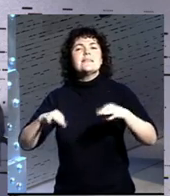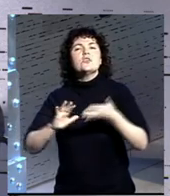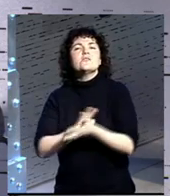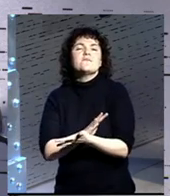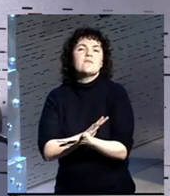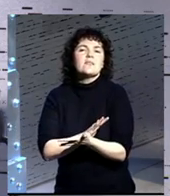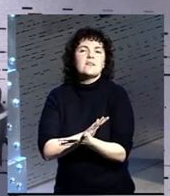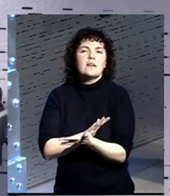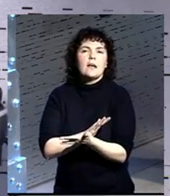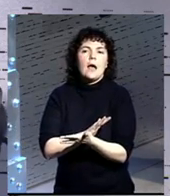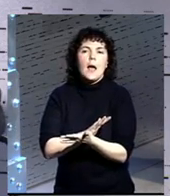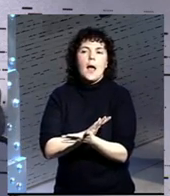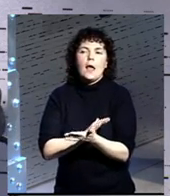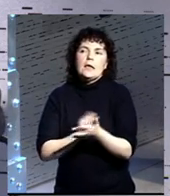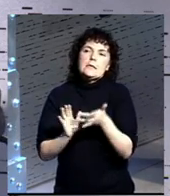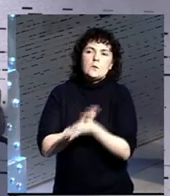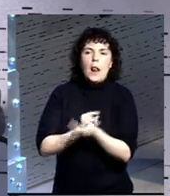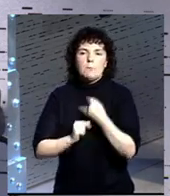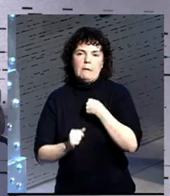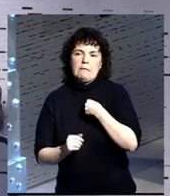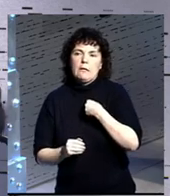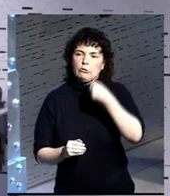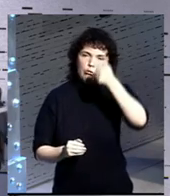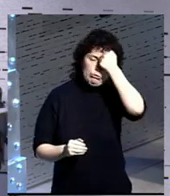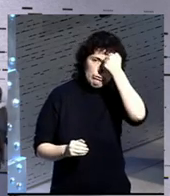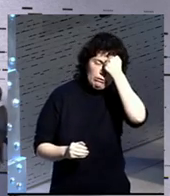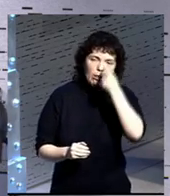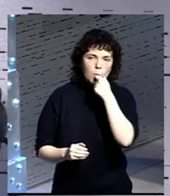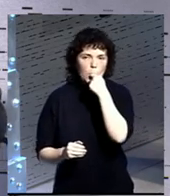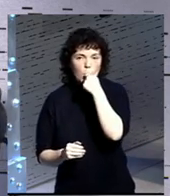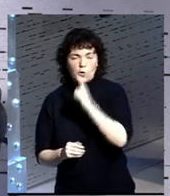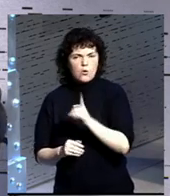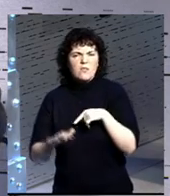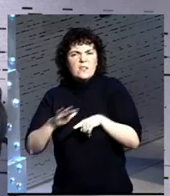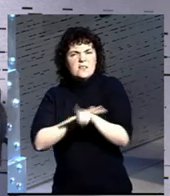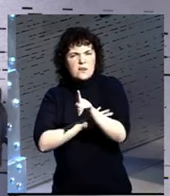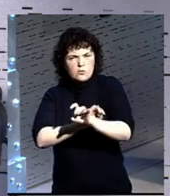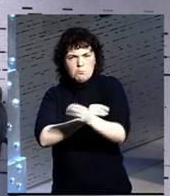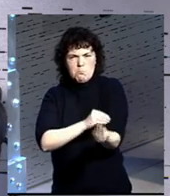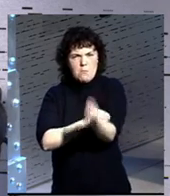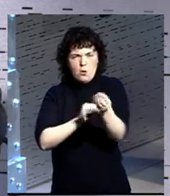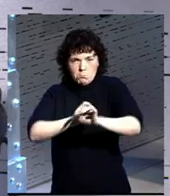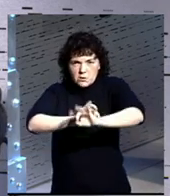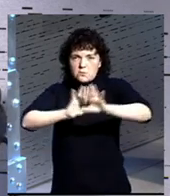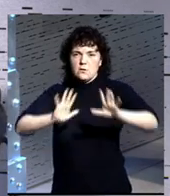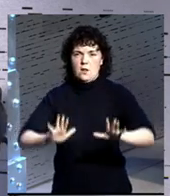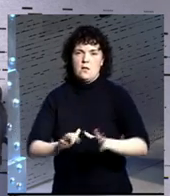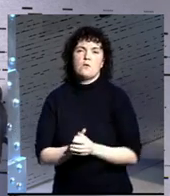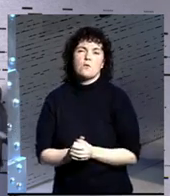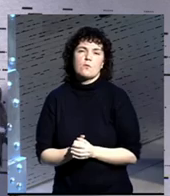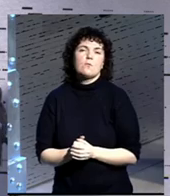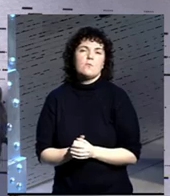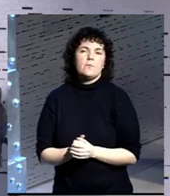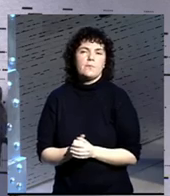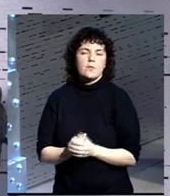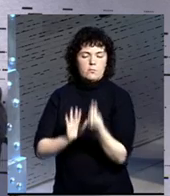sentido de hacerlos más tontos, sino de estar mejor desarrollados, de estar más pensados, digamos, de habernos